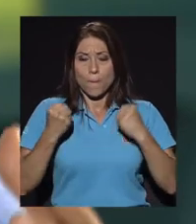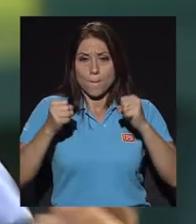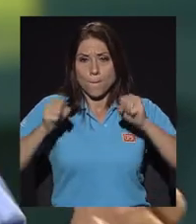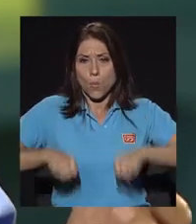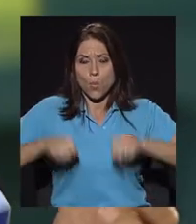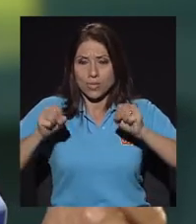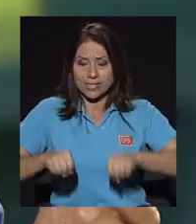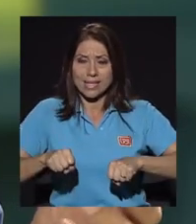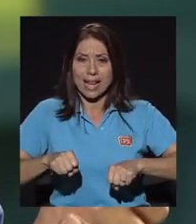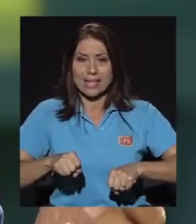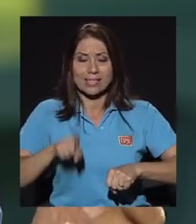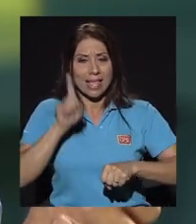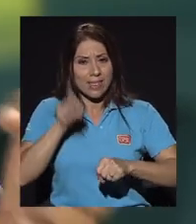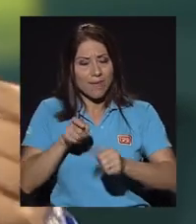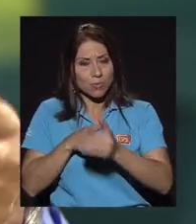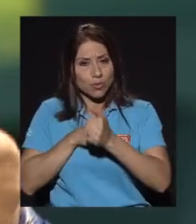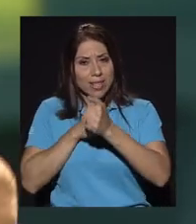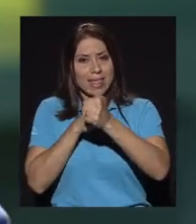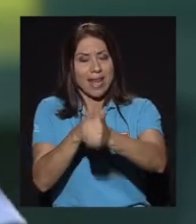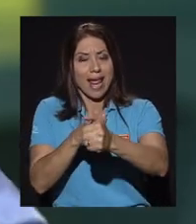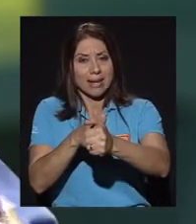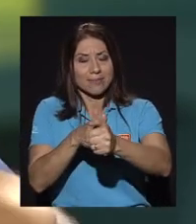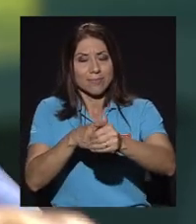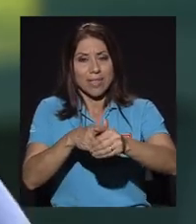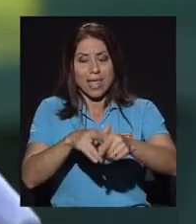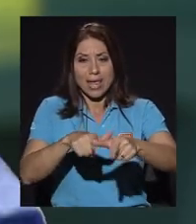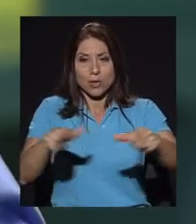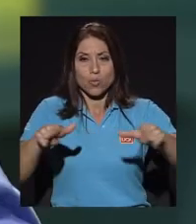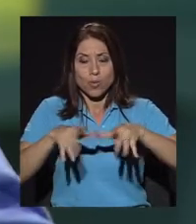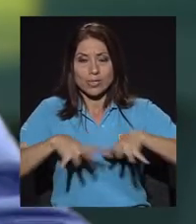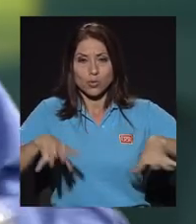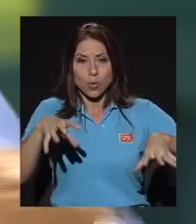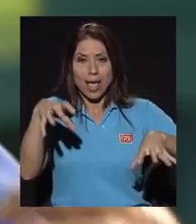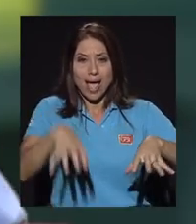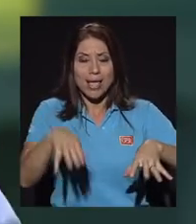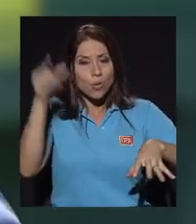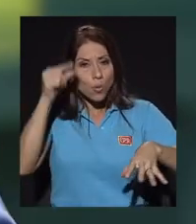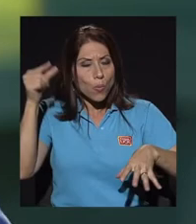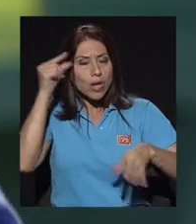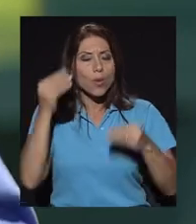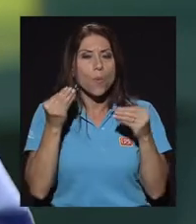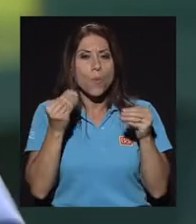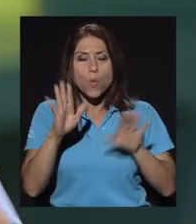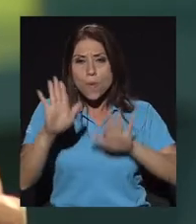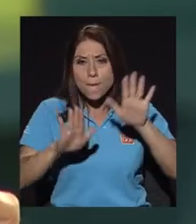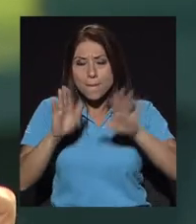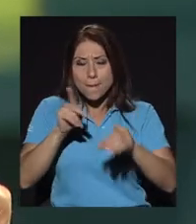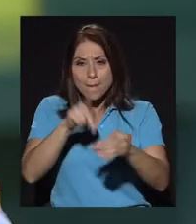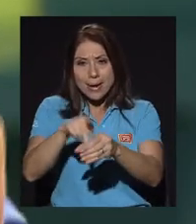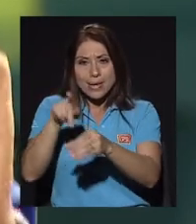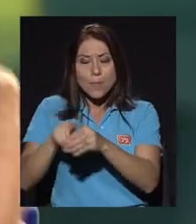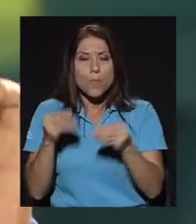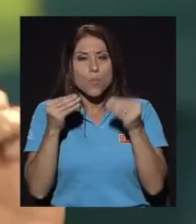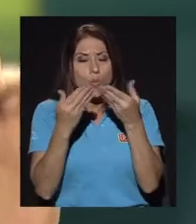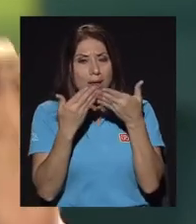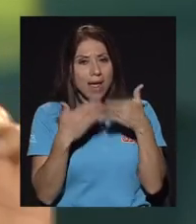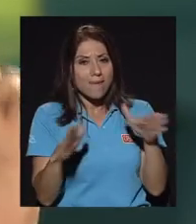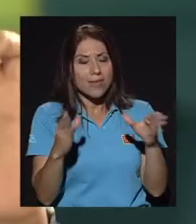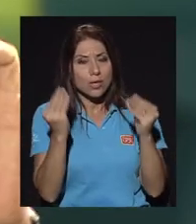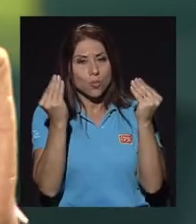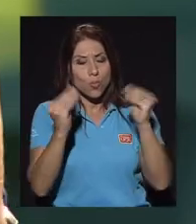liberar dentro de nuestro cantón, en un gobierno muy participativo, muy abierto, muy transparente y